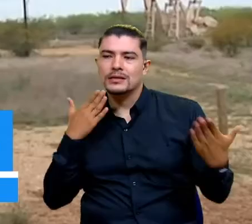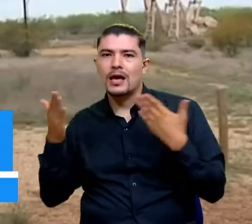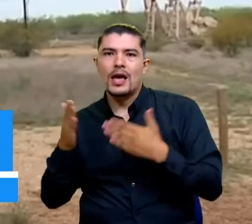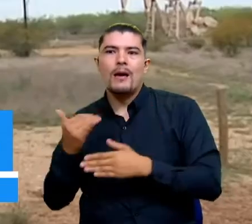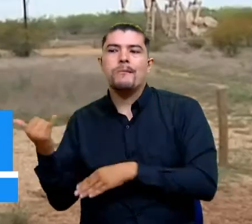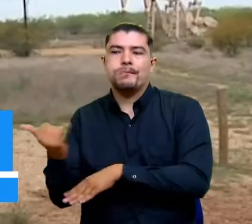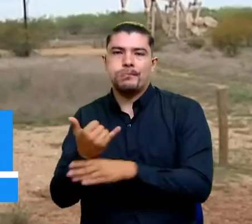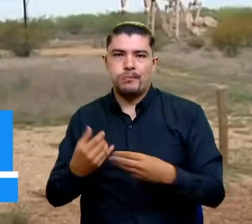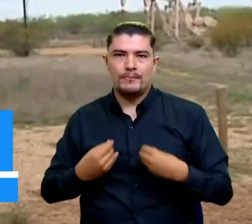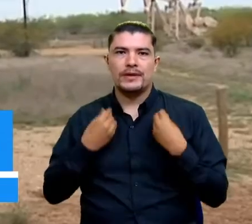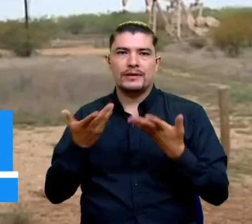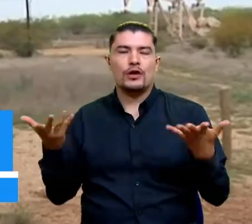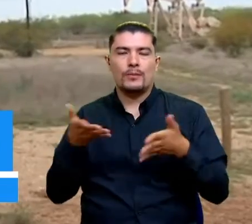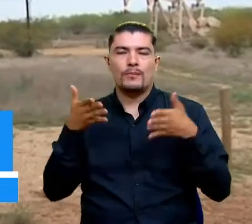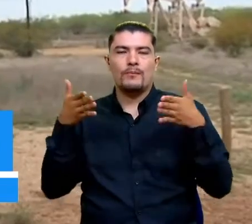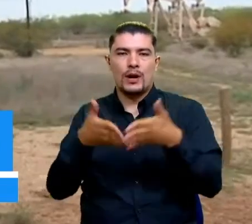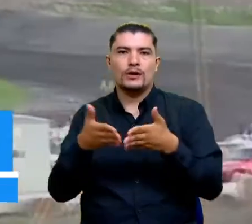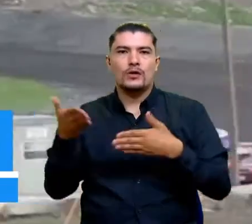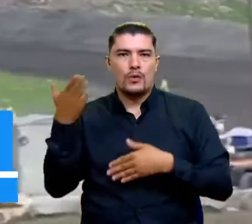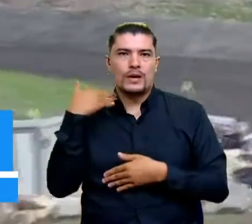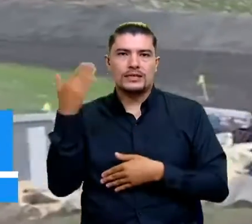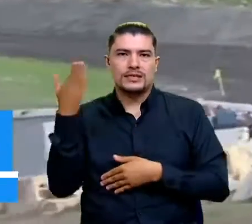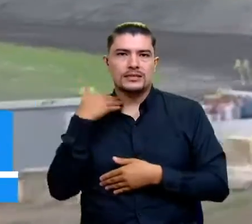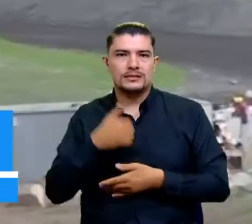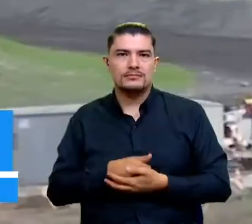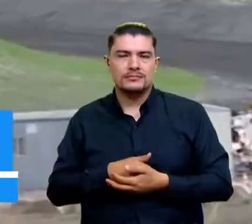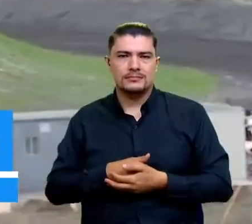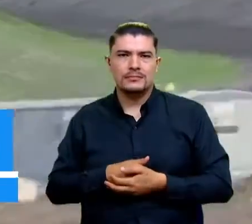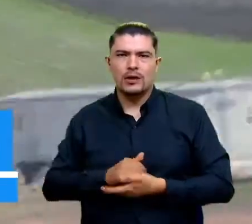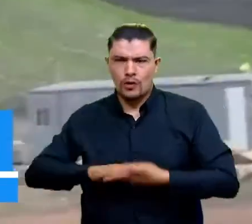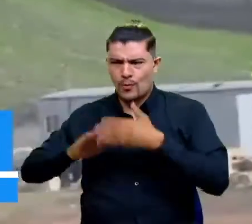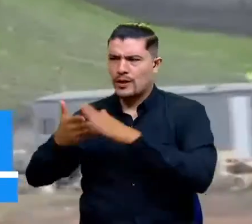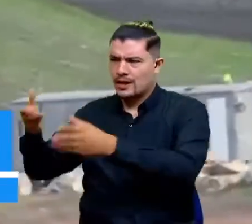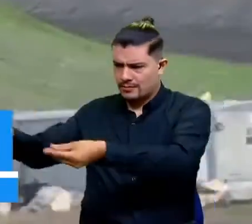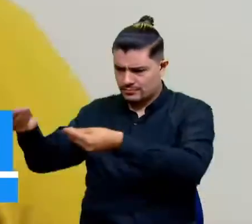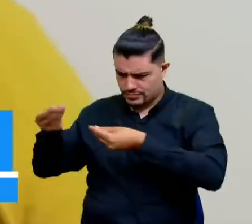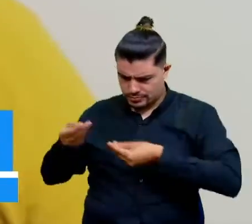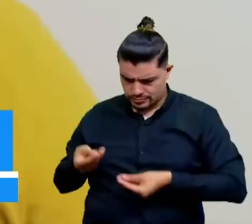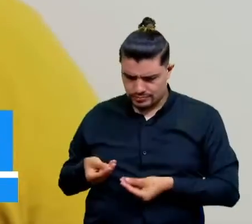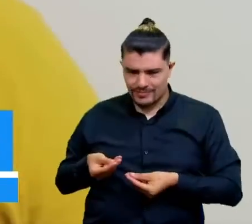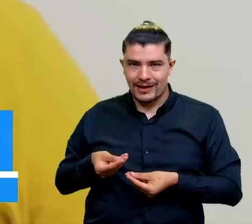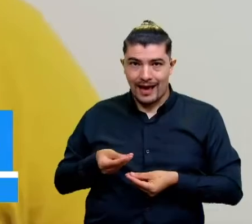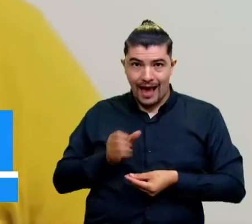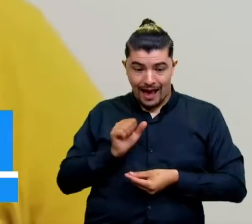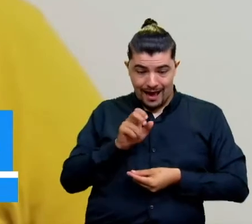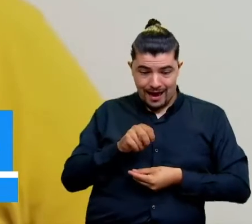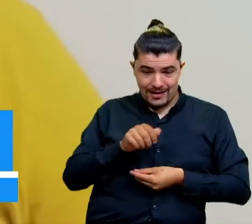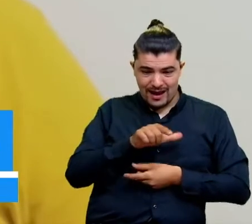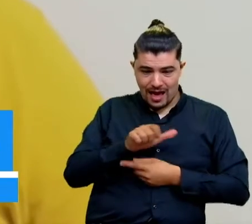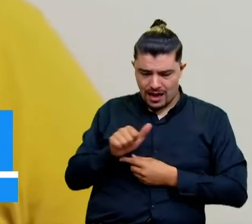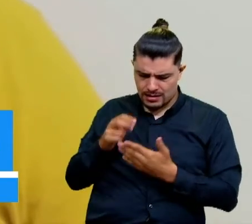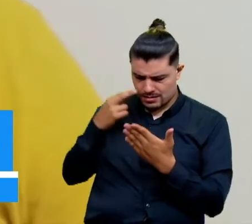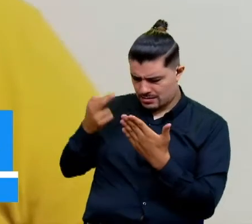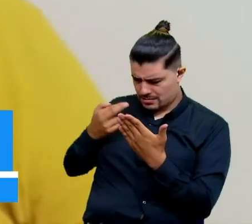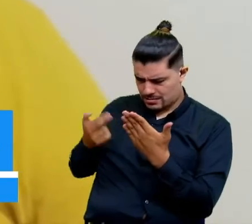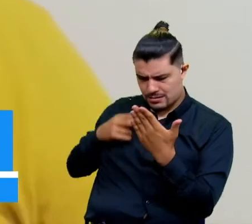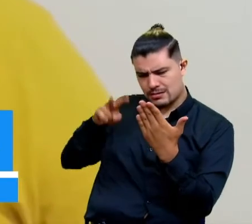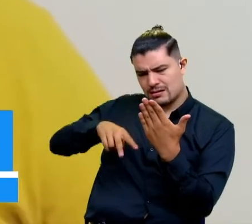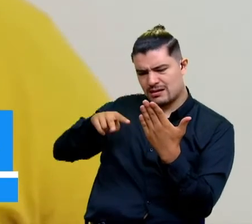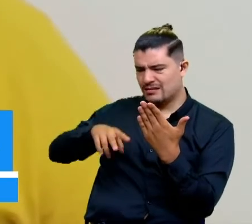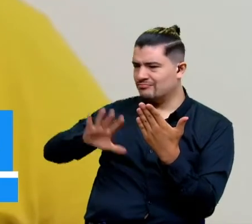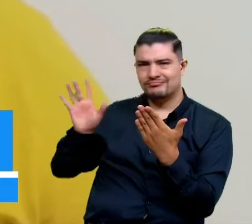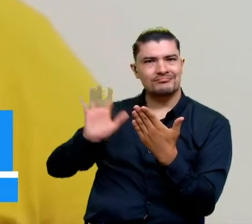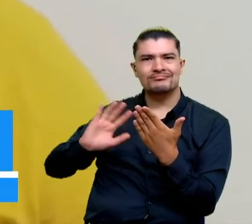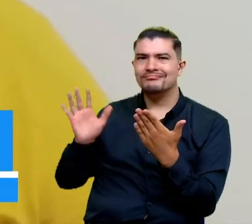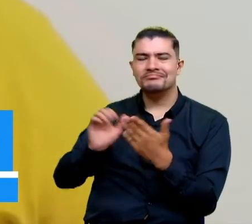donde entregan y cuestionan y rechazan la implementación de esta técnica y este proyecto sobre